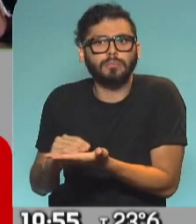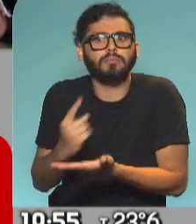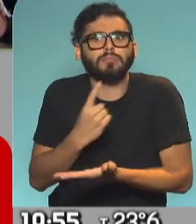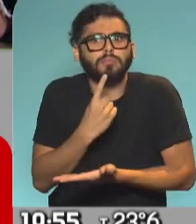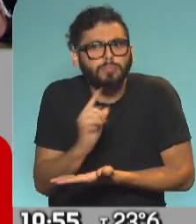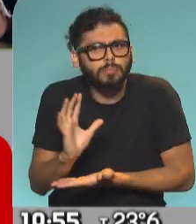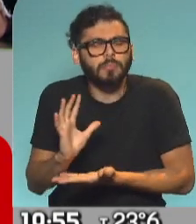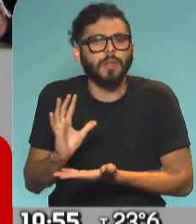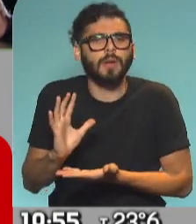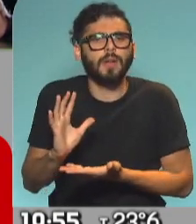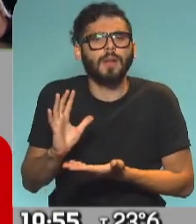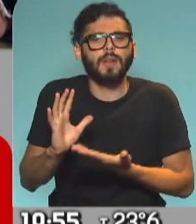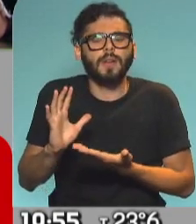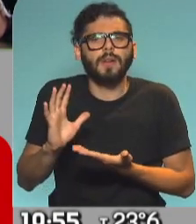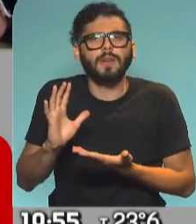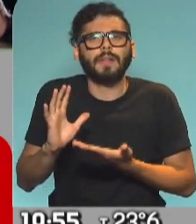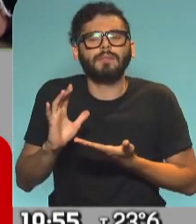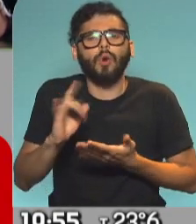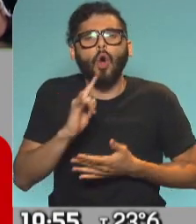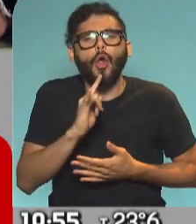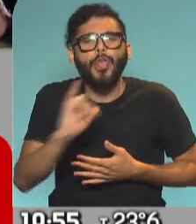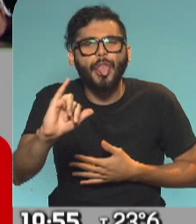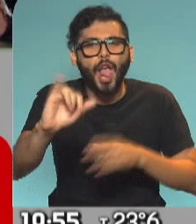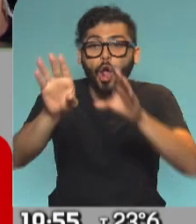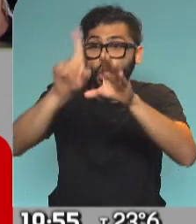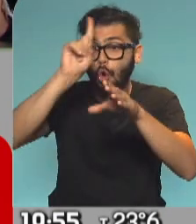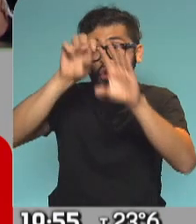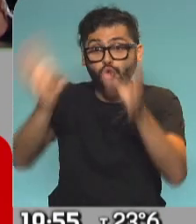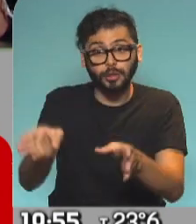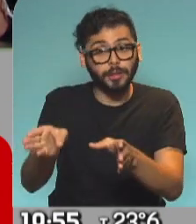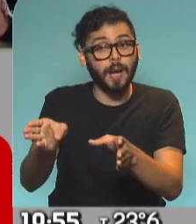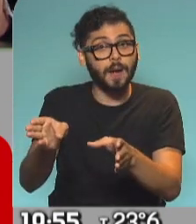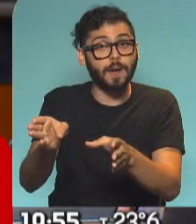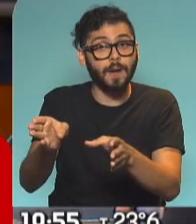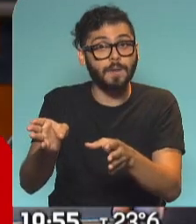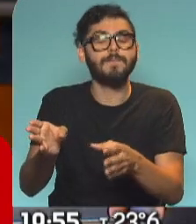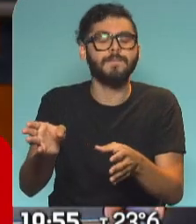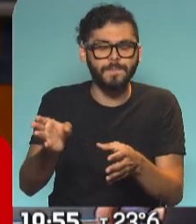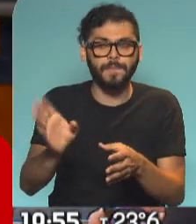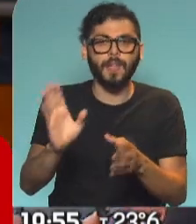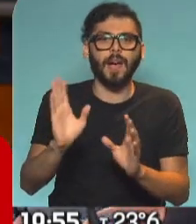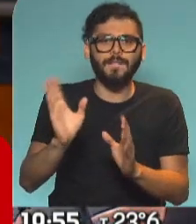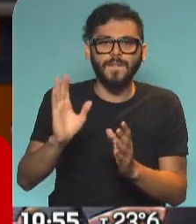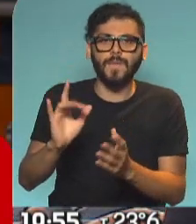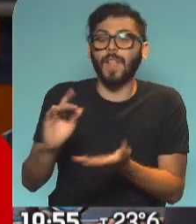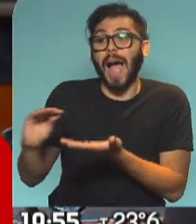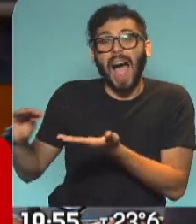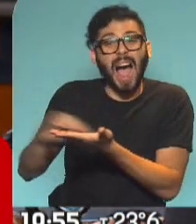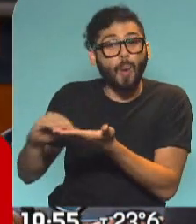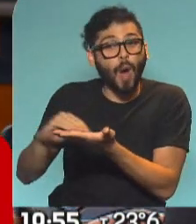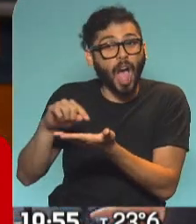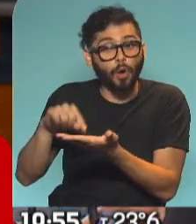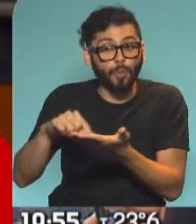o una idea de denuncia al sanatorio Otamendi. ¿Qué es lo que dice el facultativo y el abogado